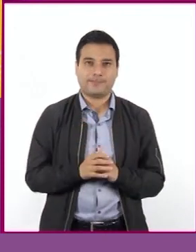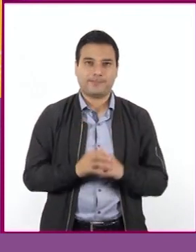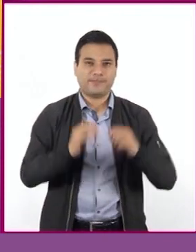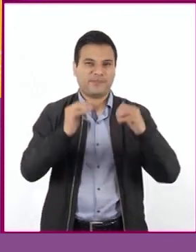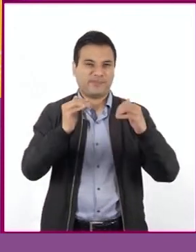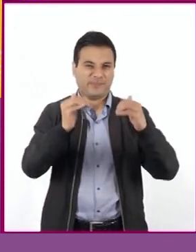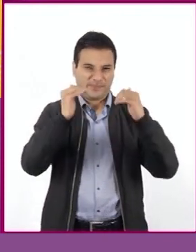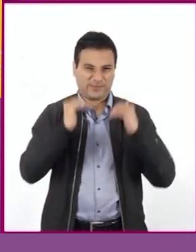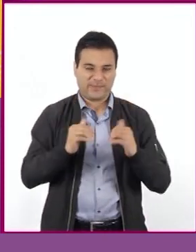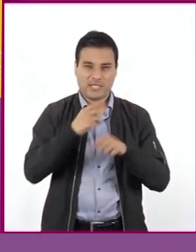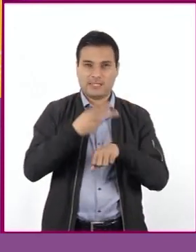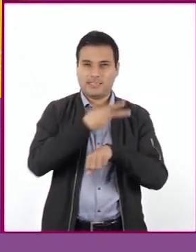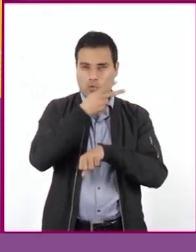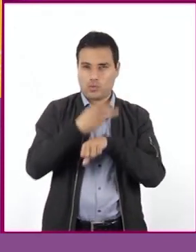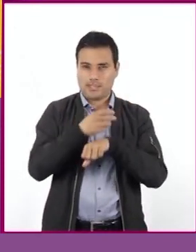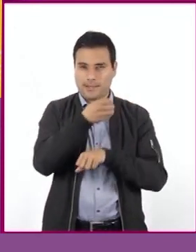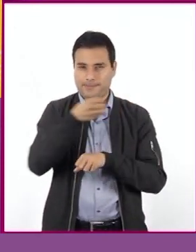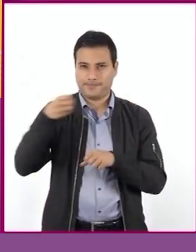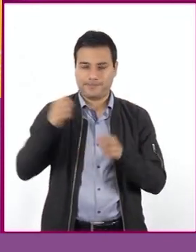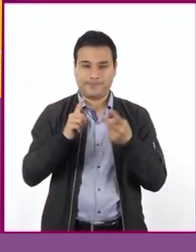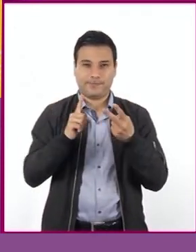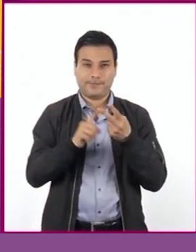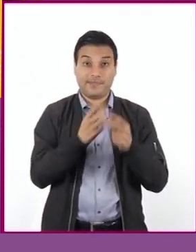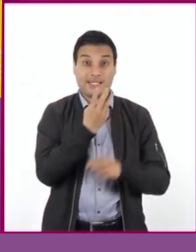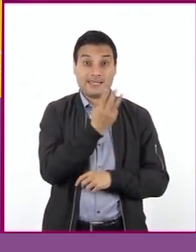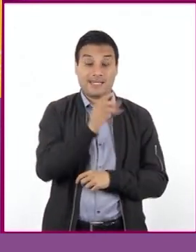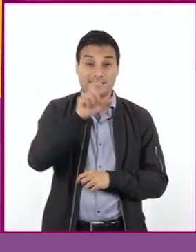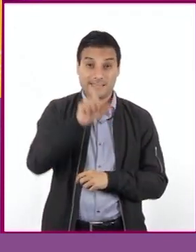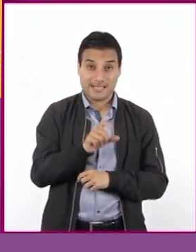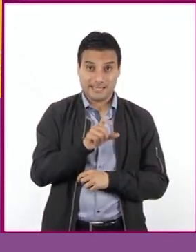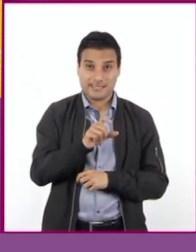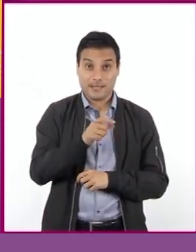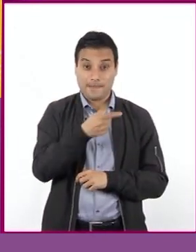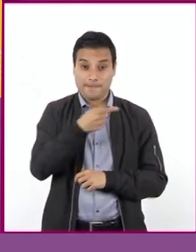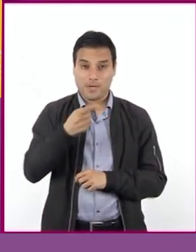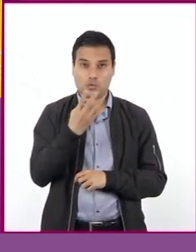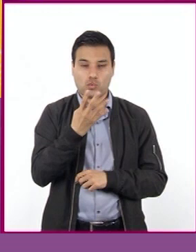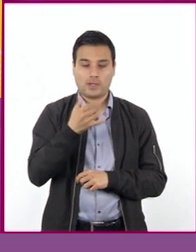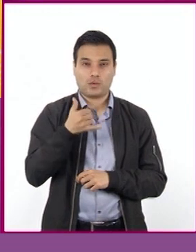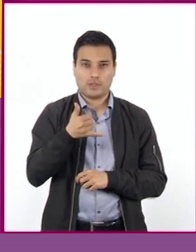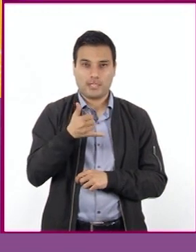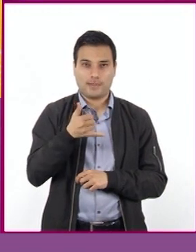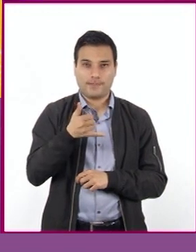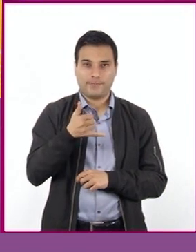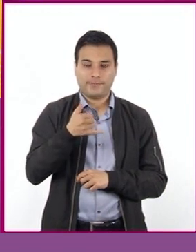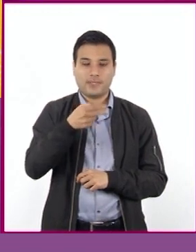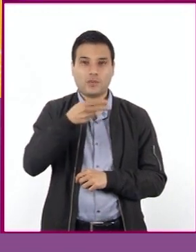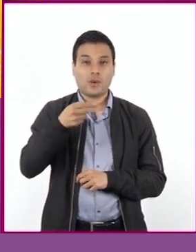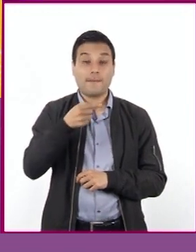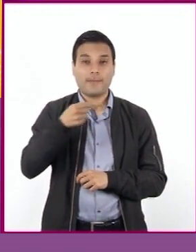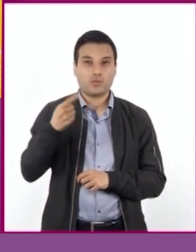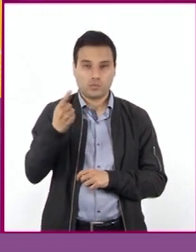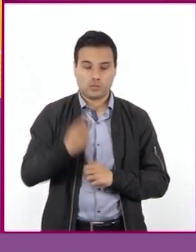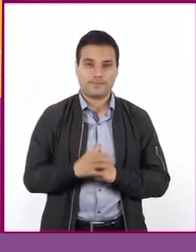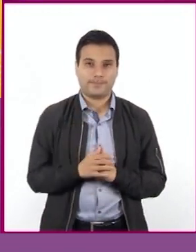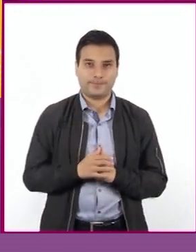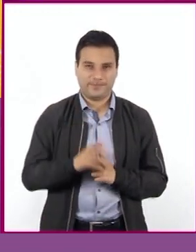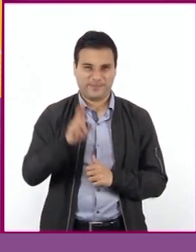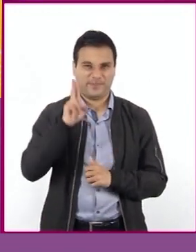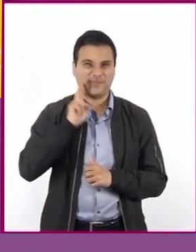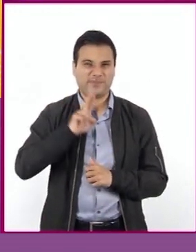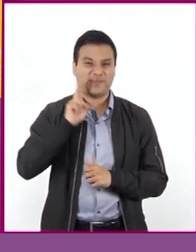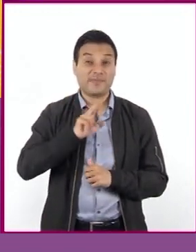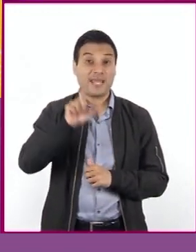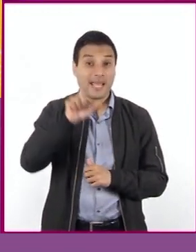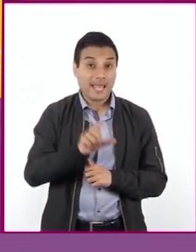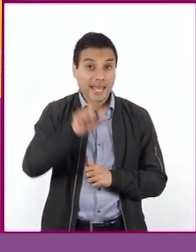Pasamos a la segunda ecuación. 3x menos 4y igual a negativo 1. Sustituimos el